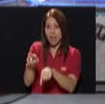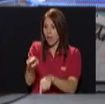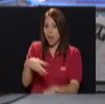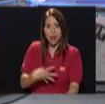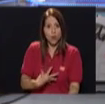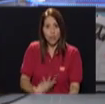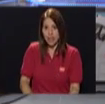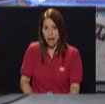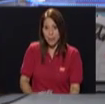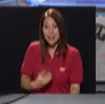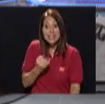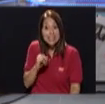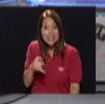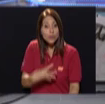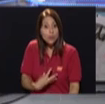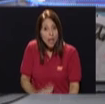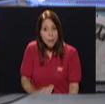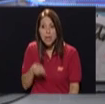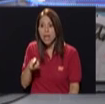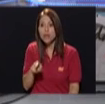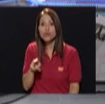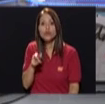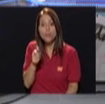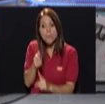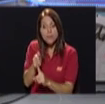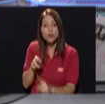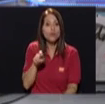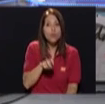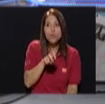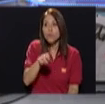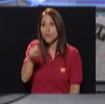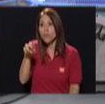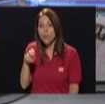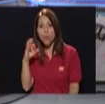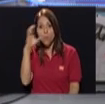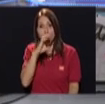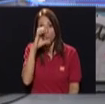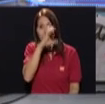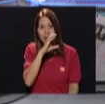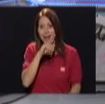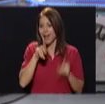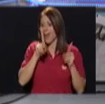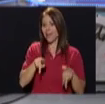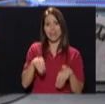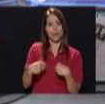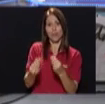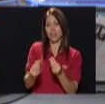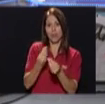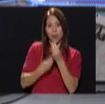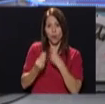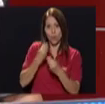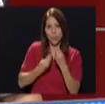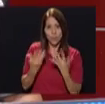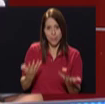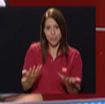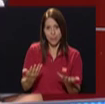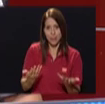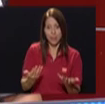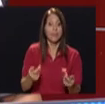no tienen hambre, ellos buscan el recurso y que entonces la gente no